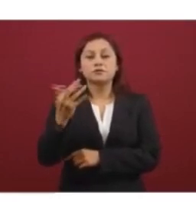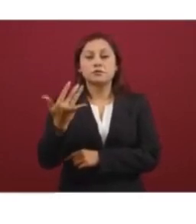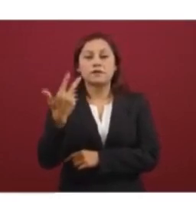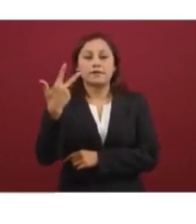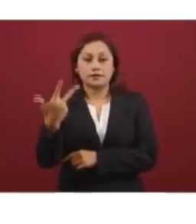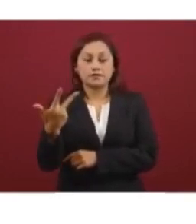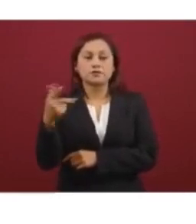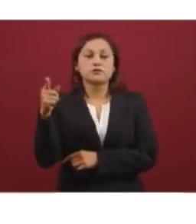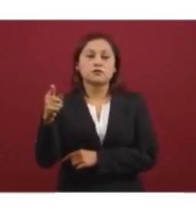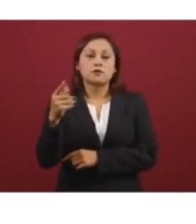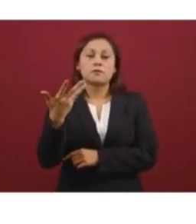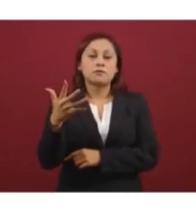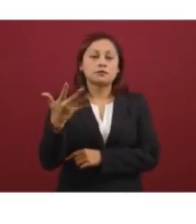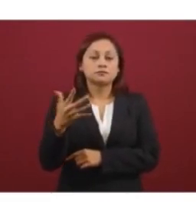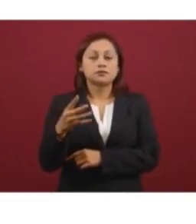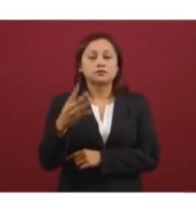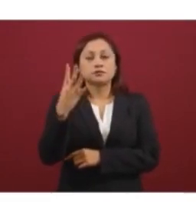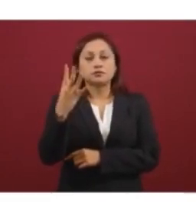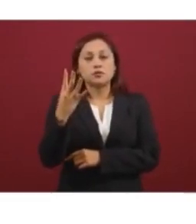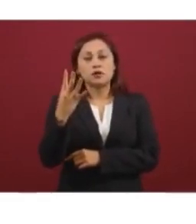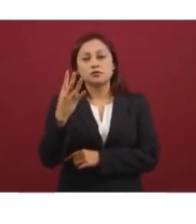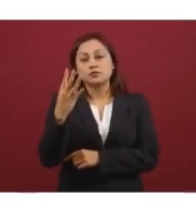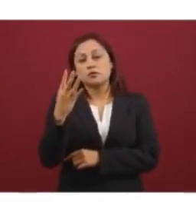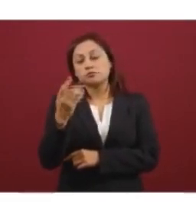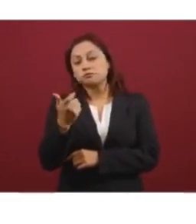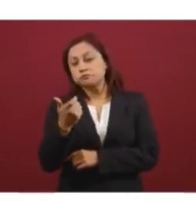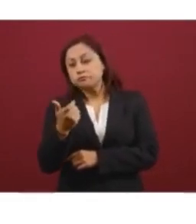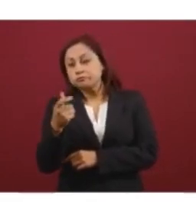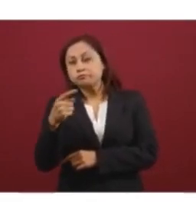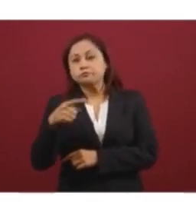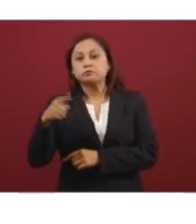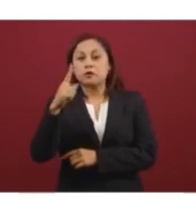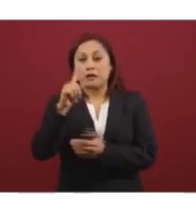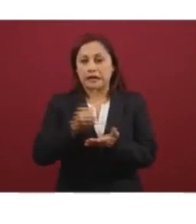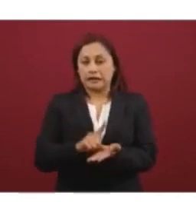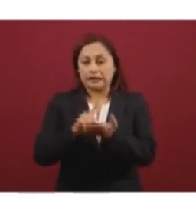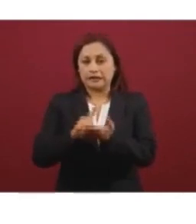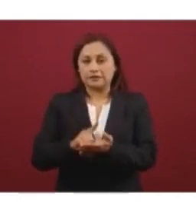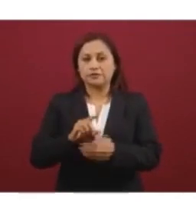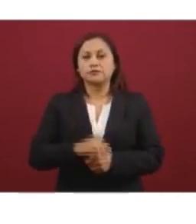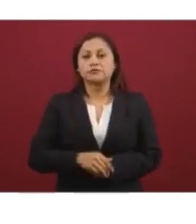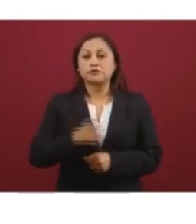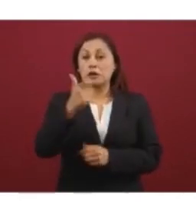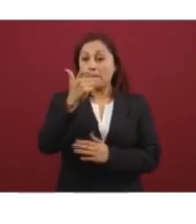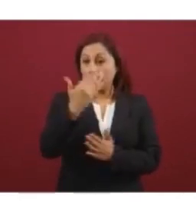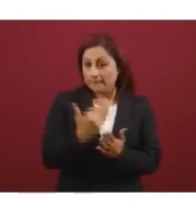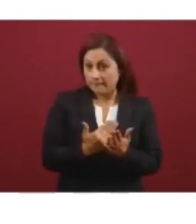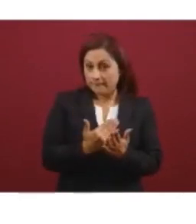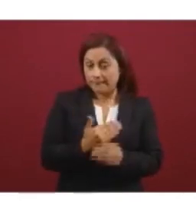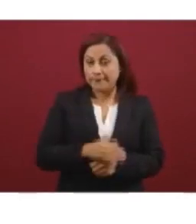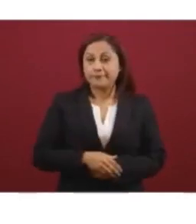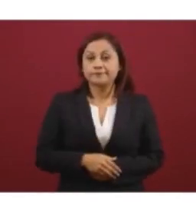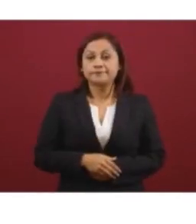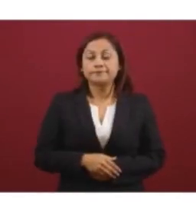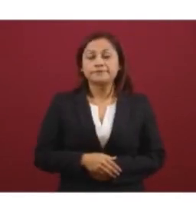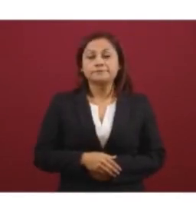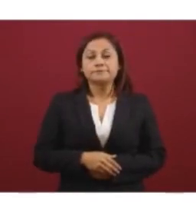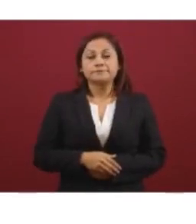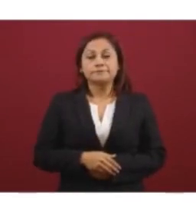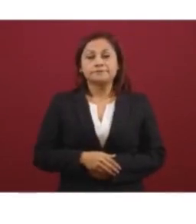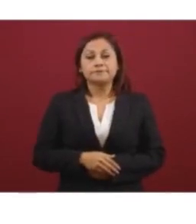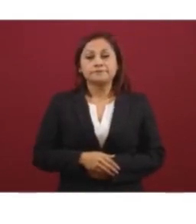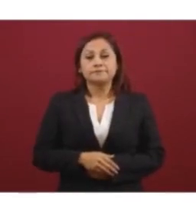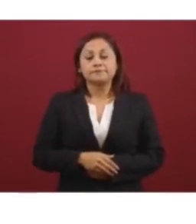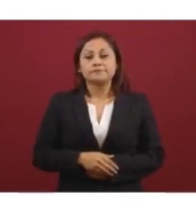días de funcionamiento la aplicación Litro por Litro ya cuenta con 71.060 descargas por parte